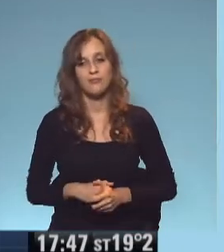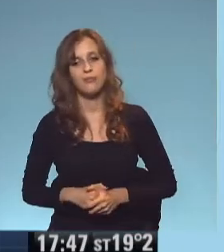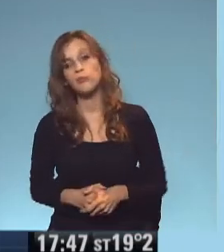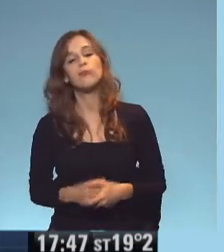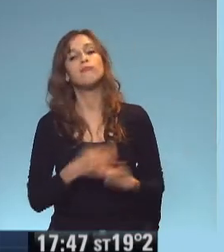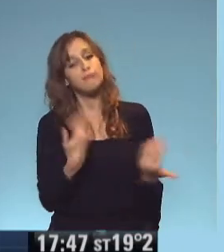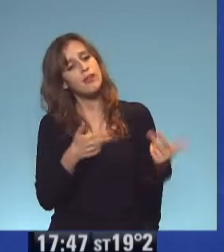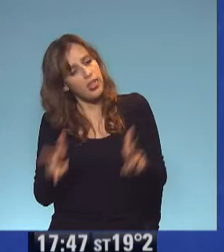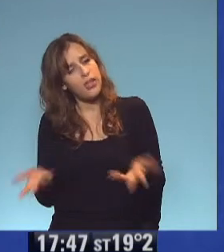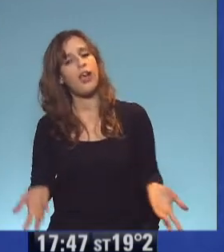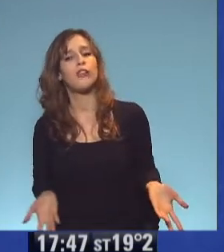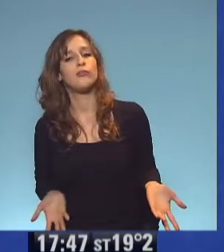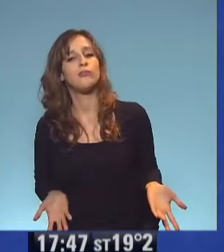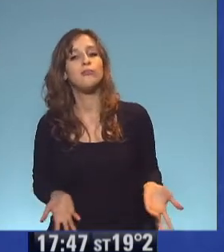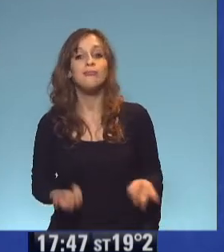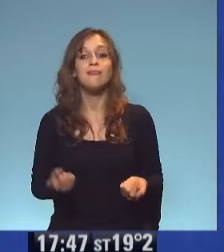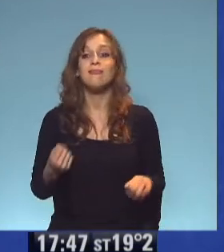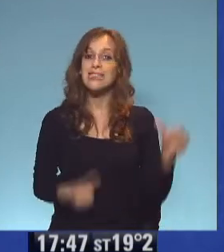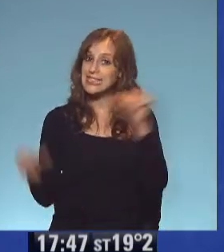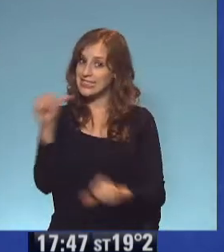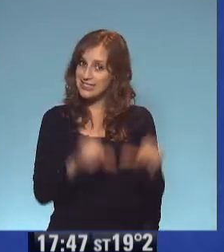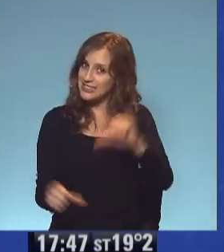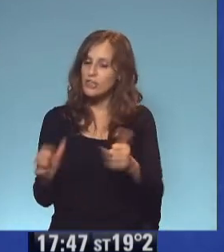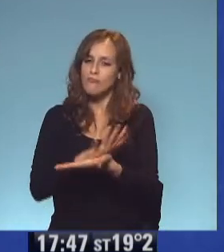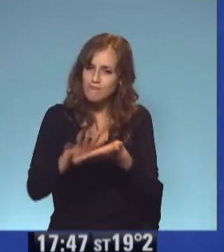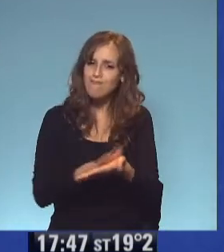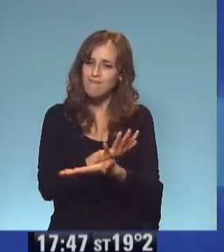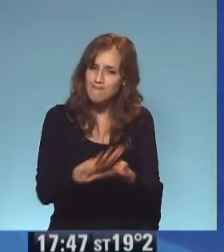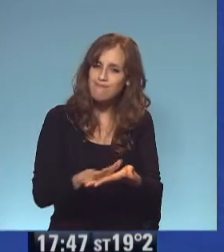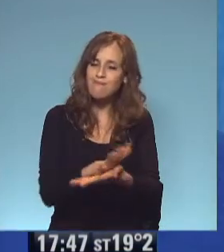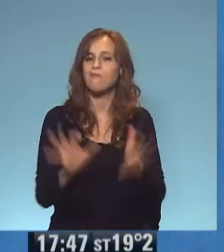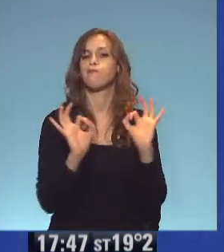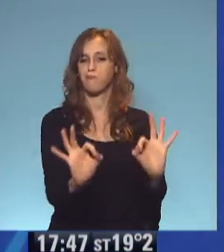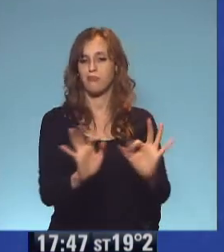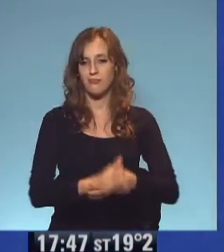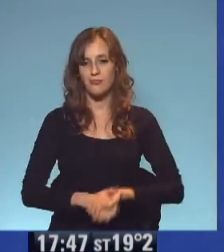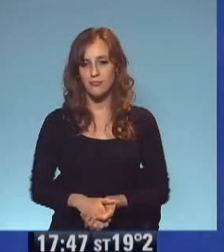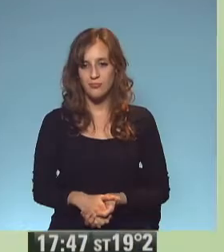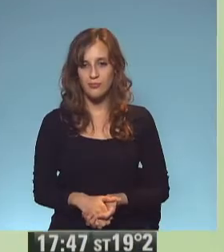¡Díganlo, chicos! ¡La ciencia resolvió otro misterio!